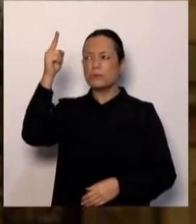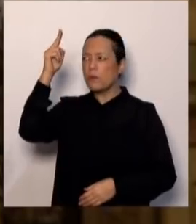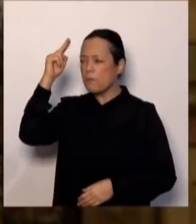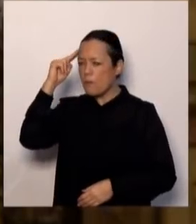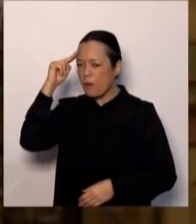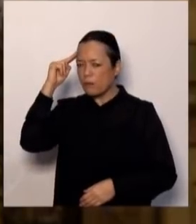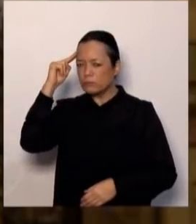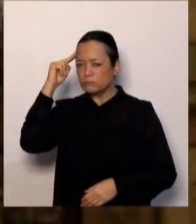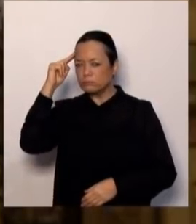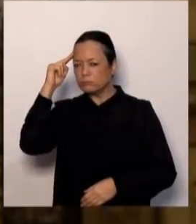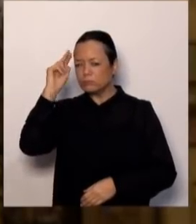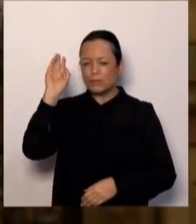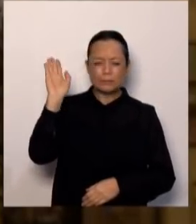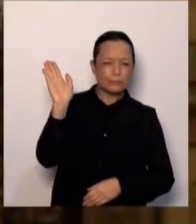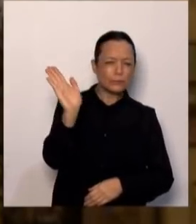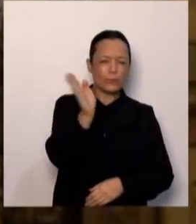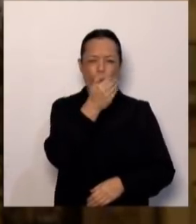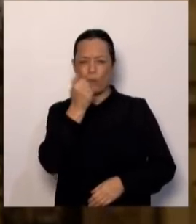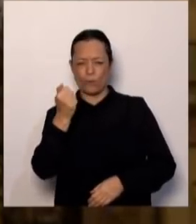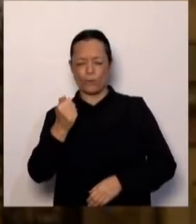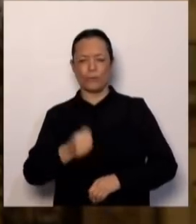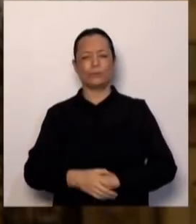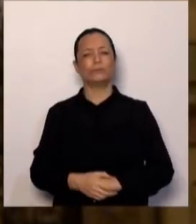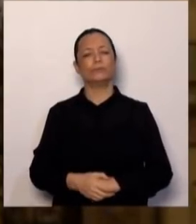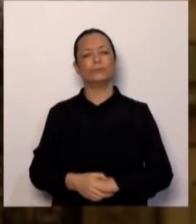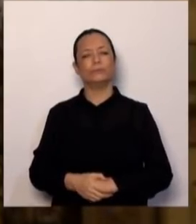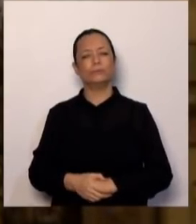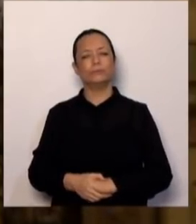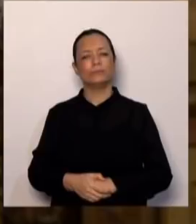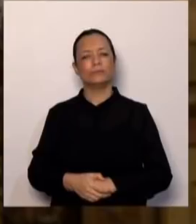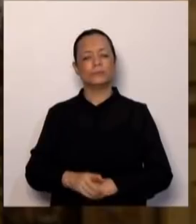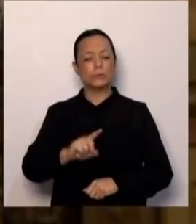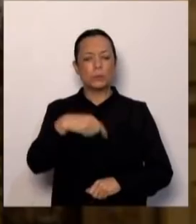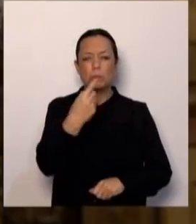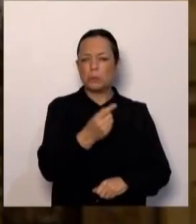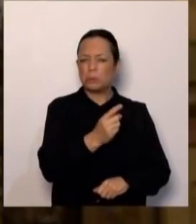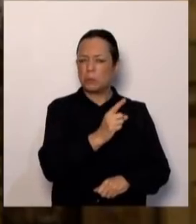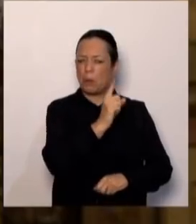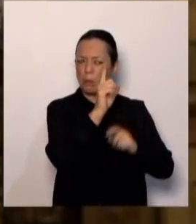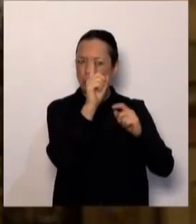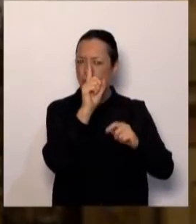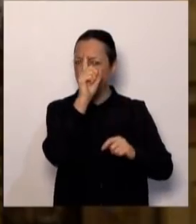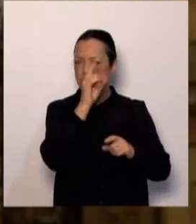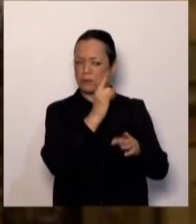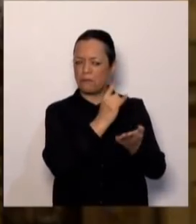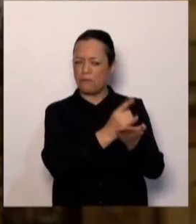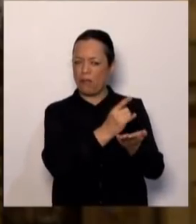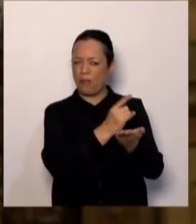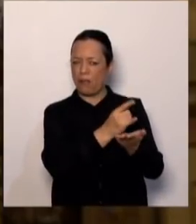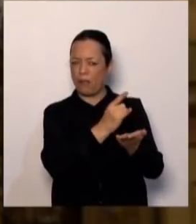todos los dioses. Los dioses de los pueblos son más